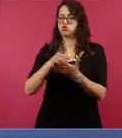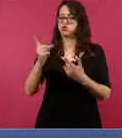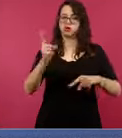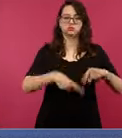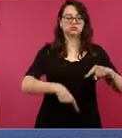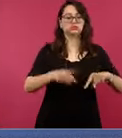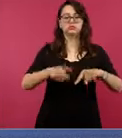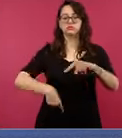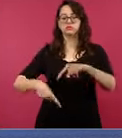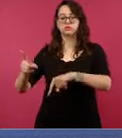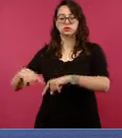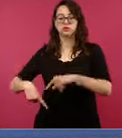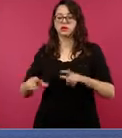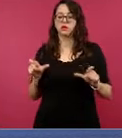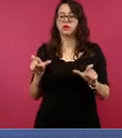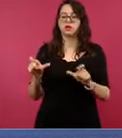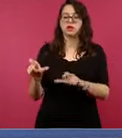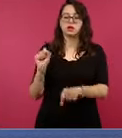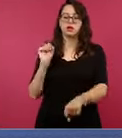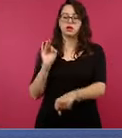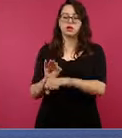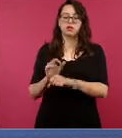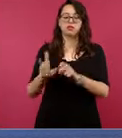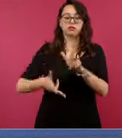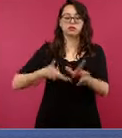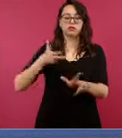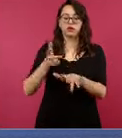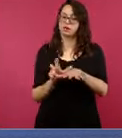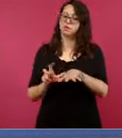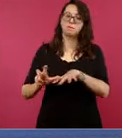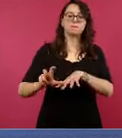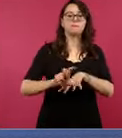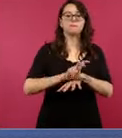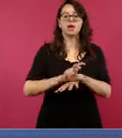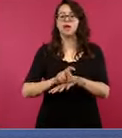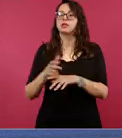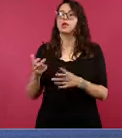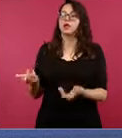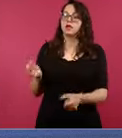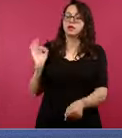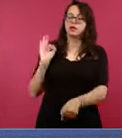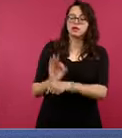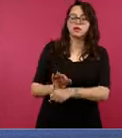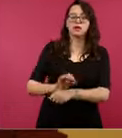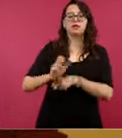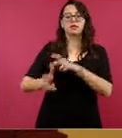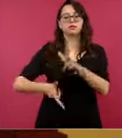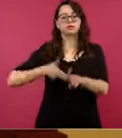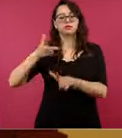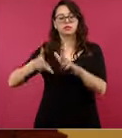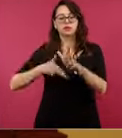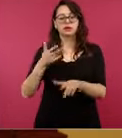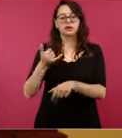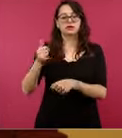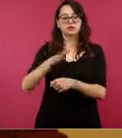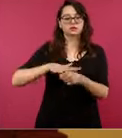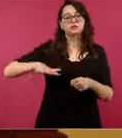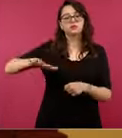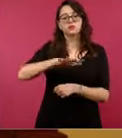plan integral de seguridad al tren transísmico, la atención a desastres, operaciones de búsqueda y rescate y